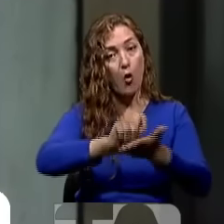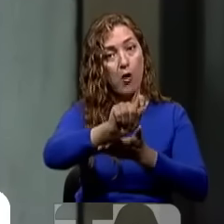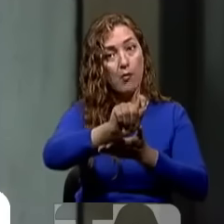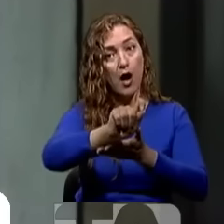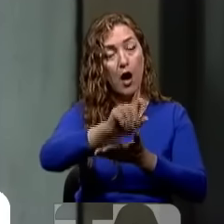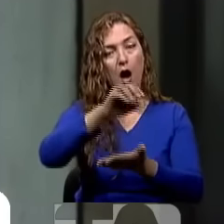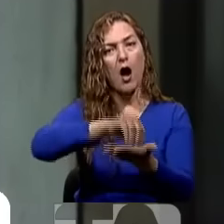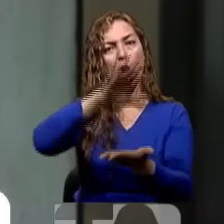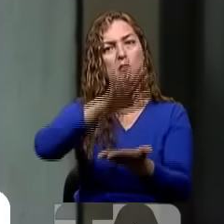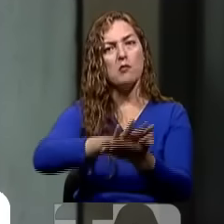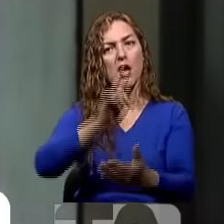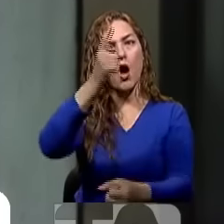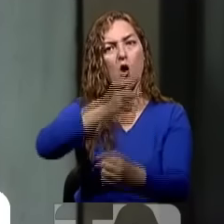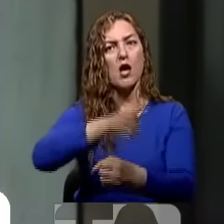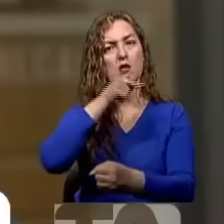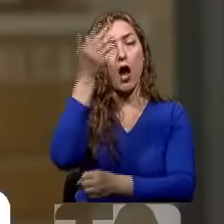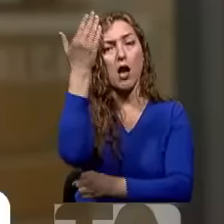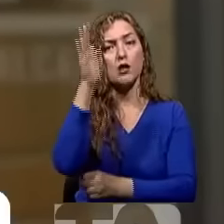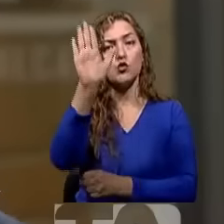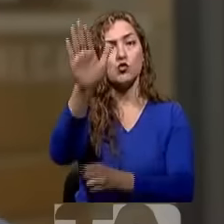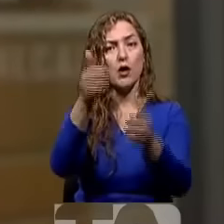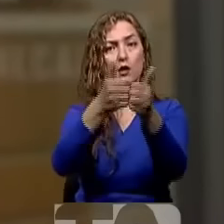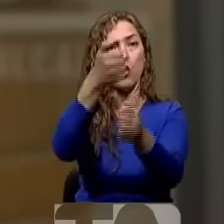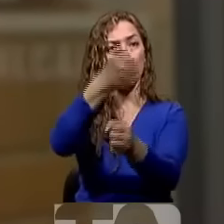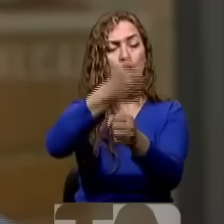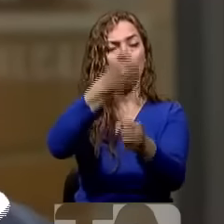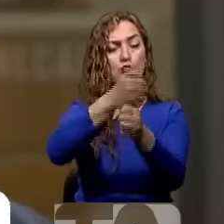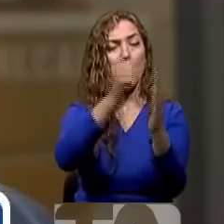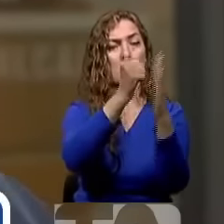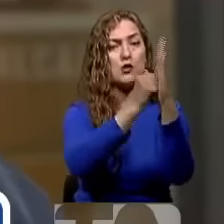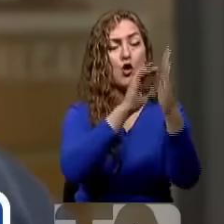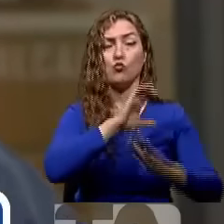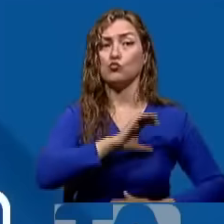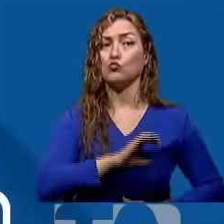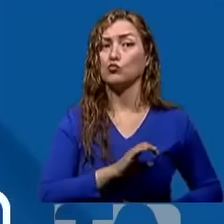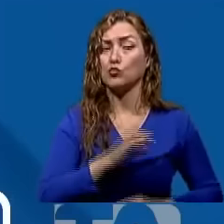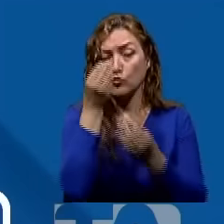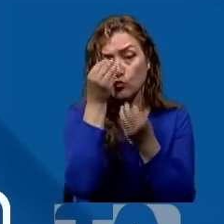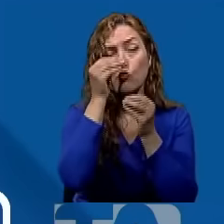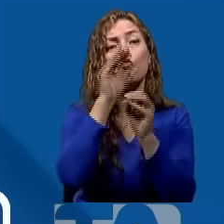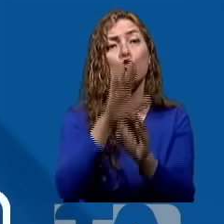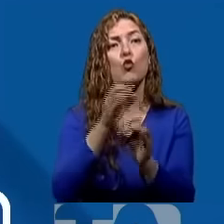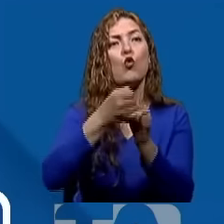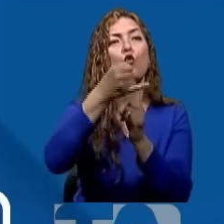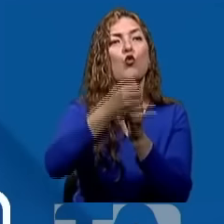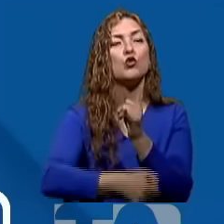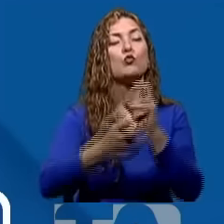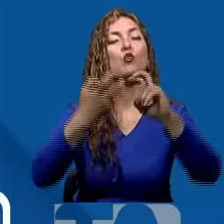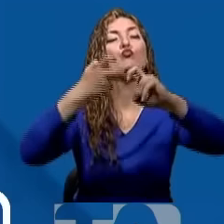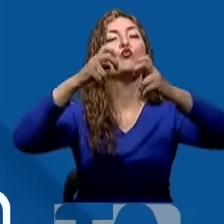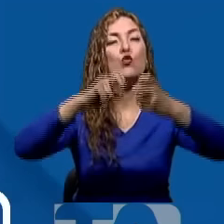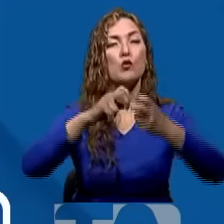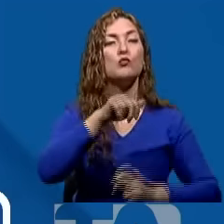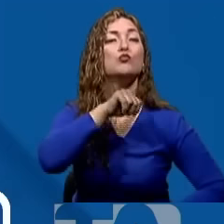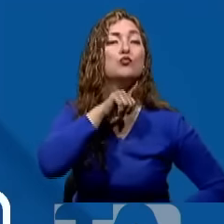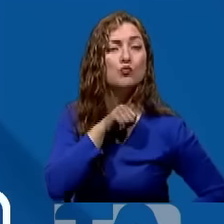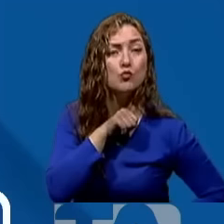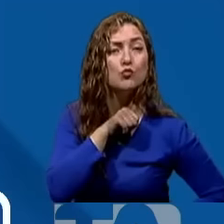implementar las mismas es el alcalde con su equipo. Desde la Agencia Metropolitana de Tránsito informan que debido a los últimos acontecimientos